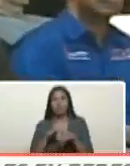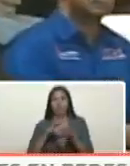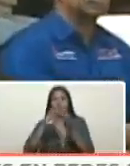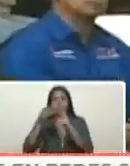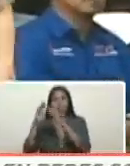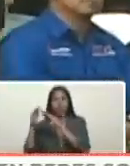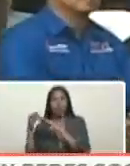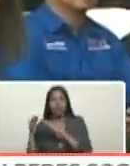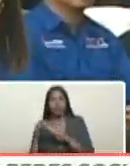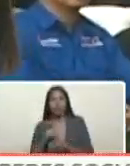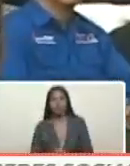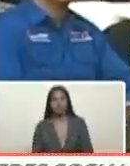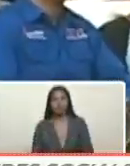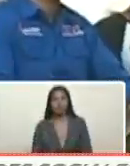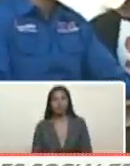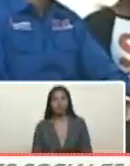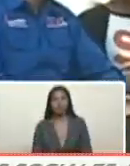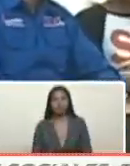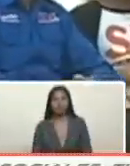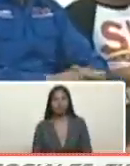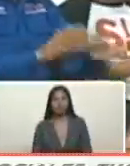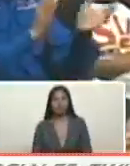Comunas.